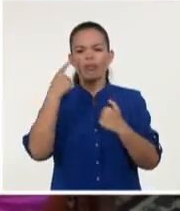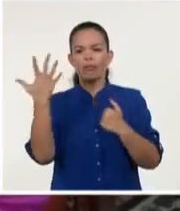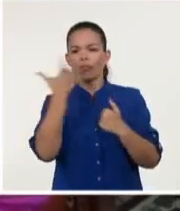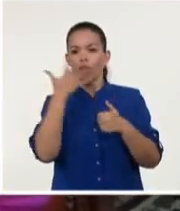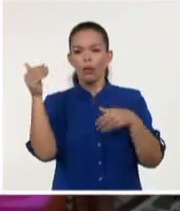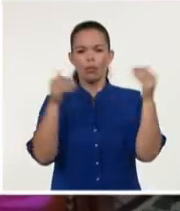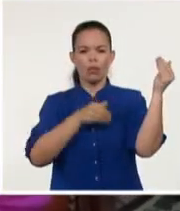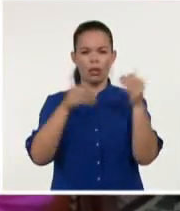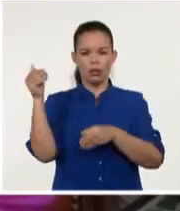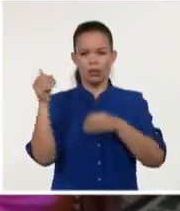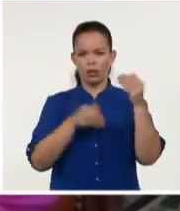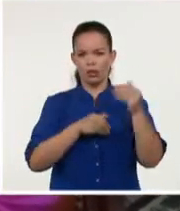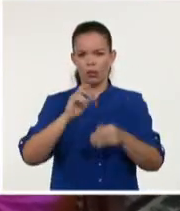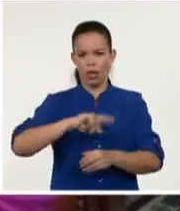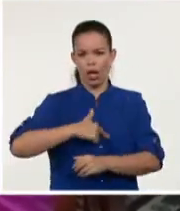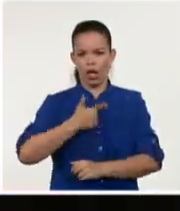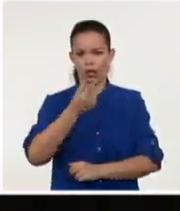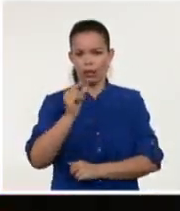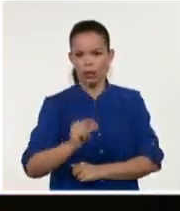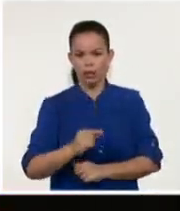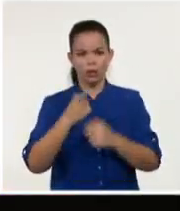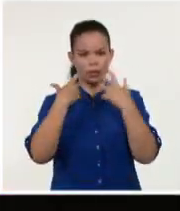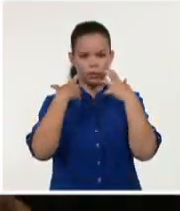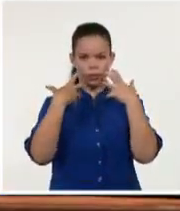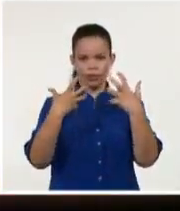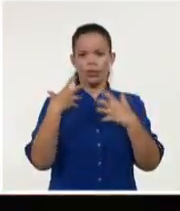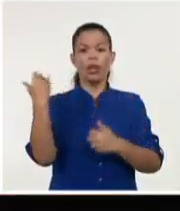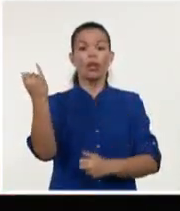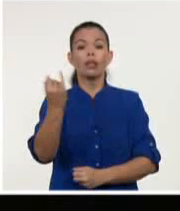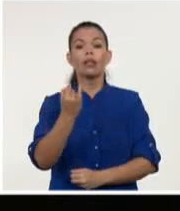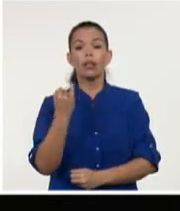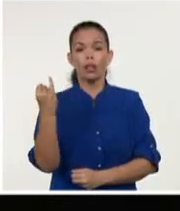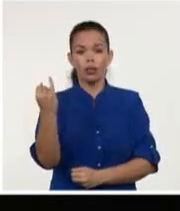de renombre internacional y que elevaron